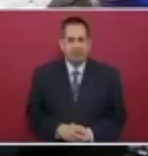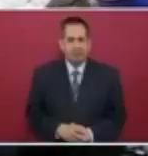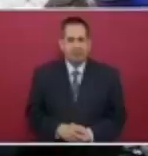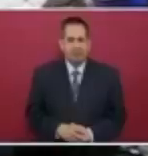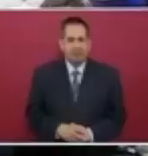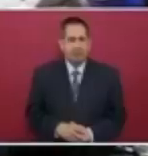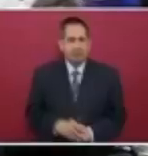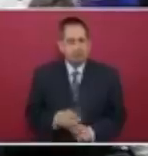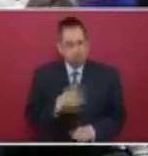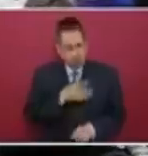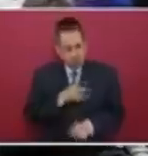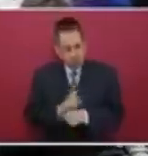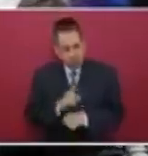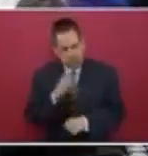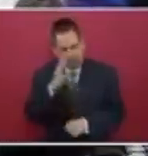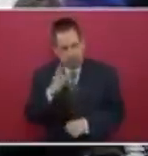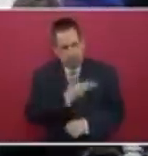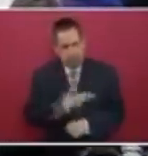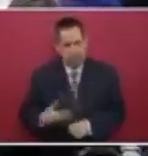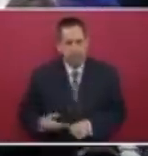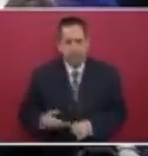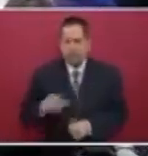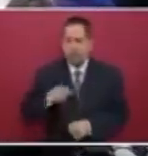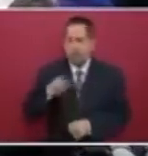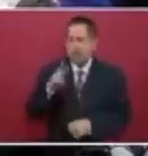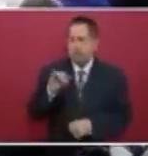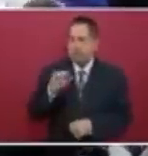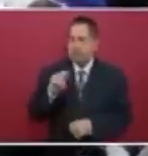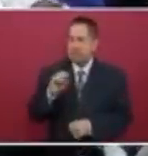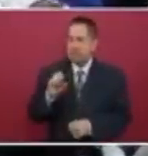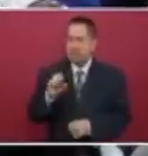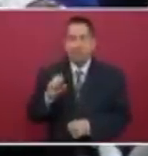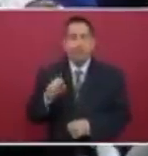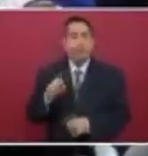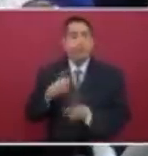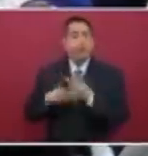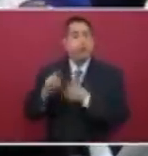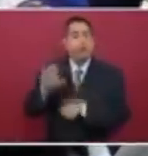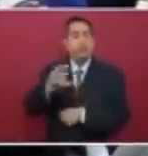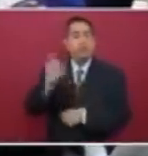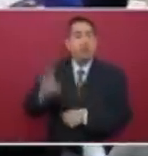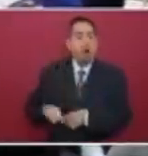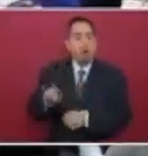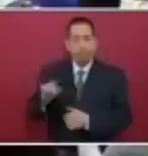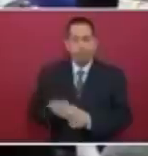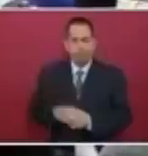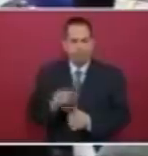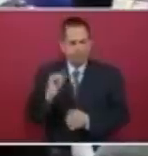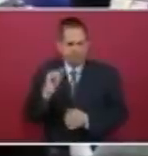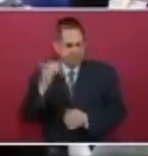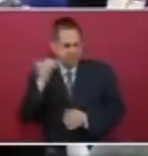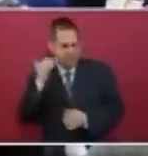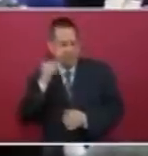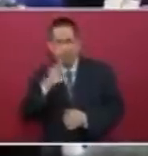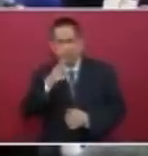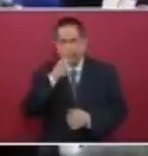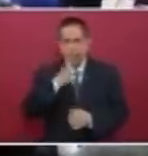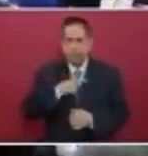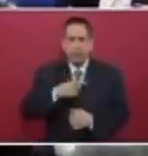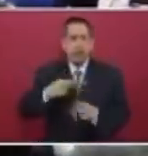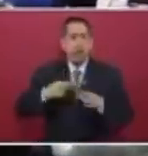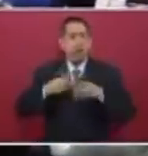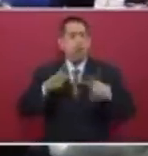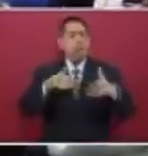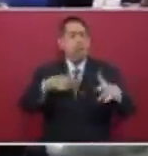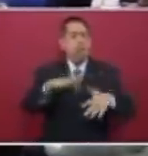buenos días señor presidente vicente serrano es sin censura desde chicago si me permite hace unos días usted dijo que el pueblo se